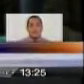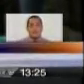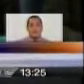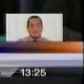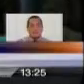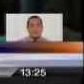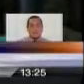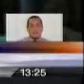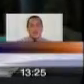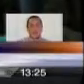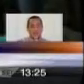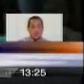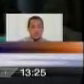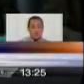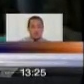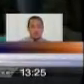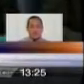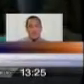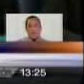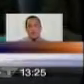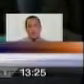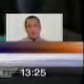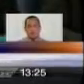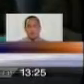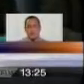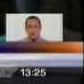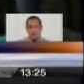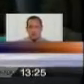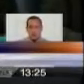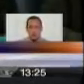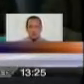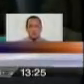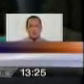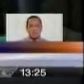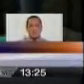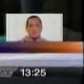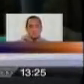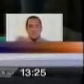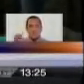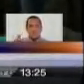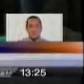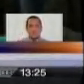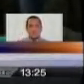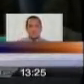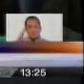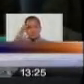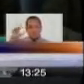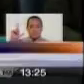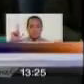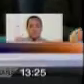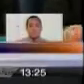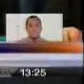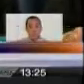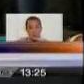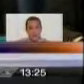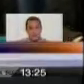pretendían falsamente acusar a los comandos de Chavín de Huántar. Por esa razón,